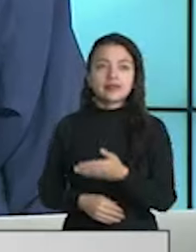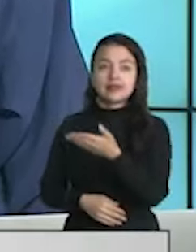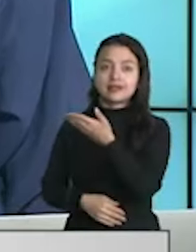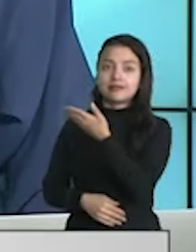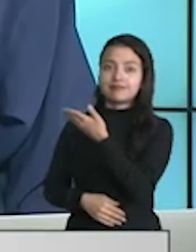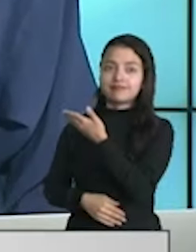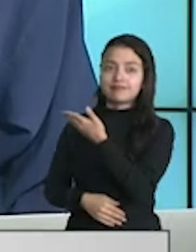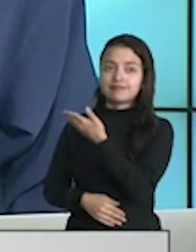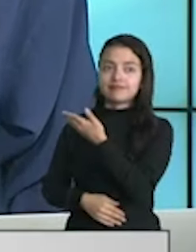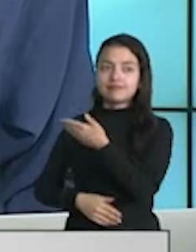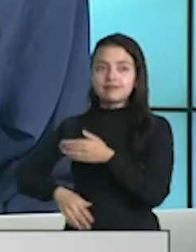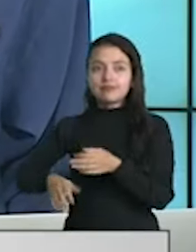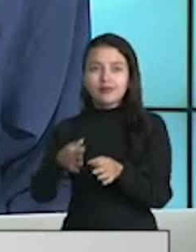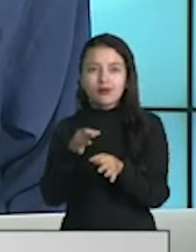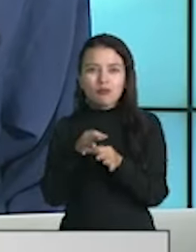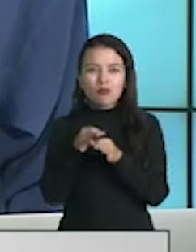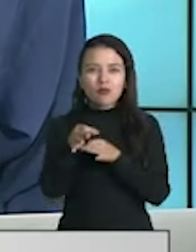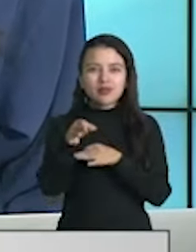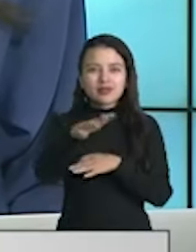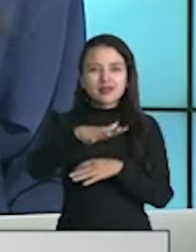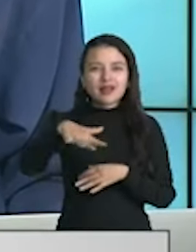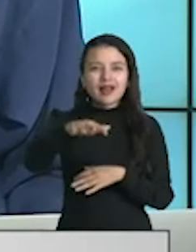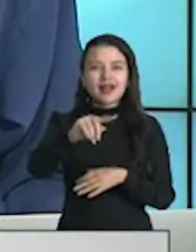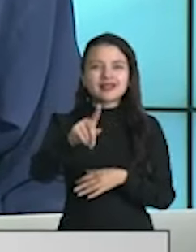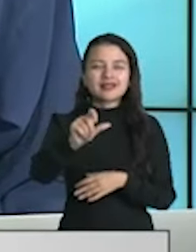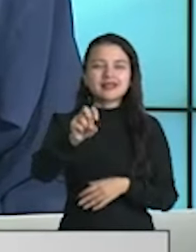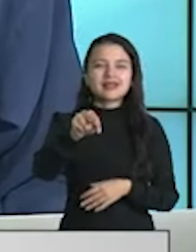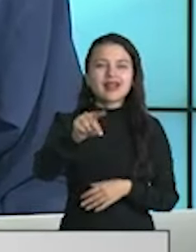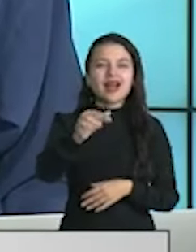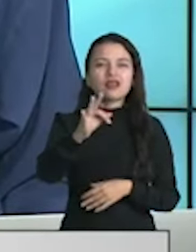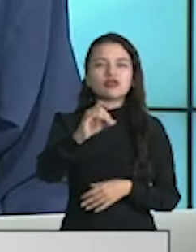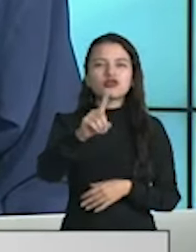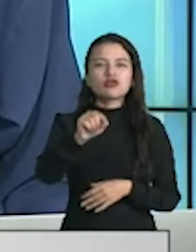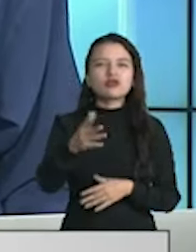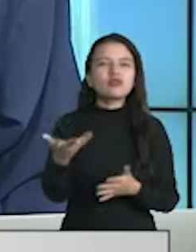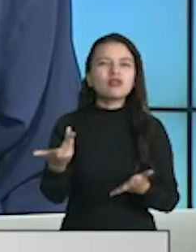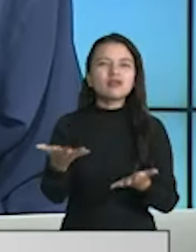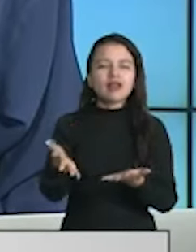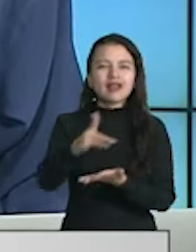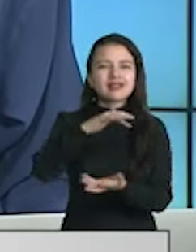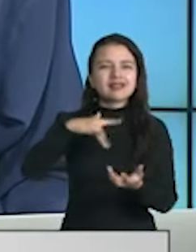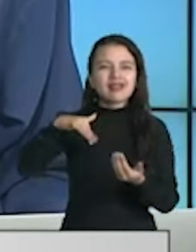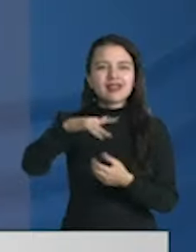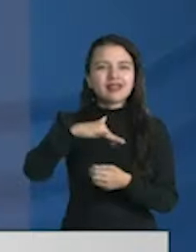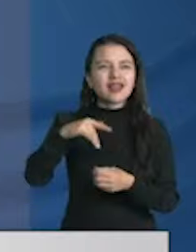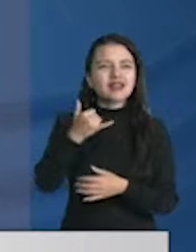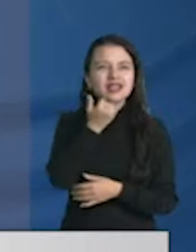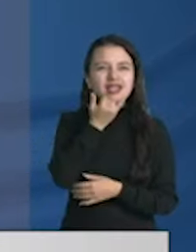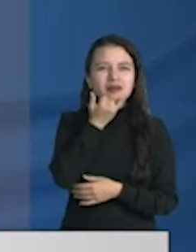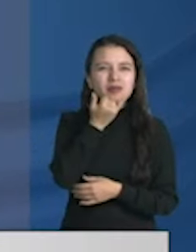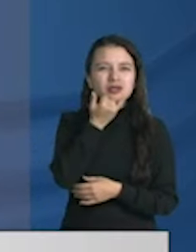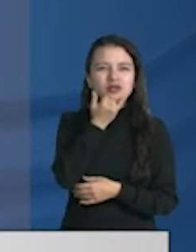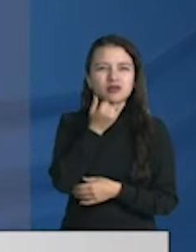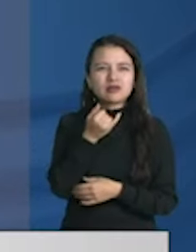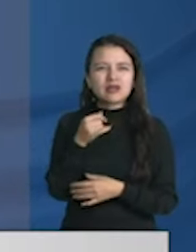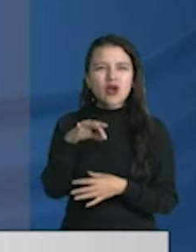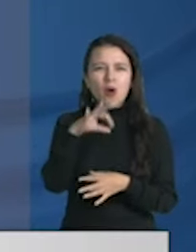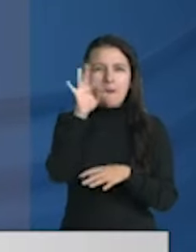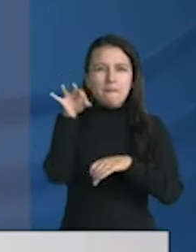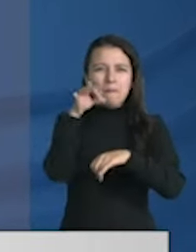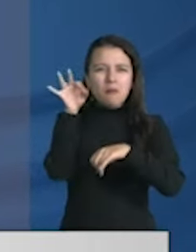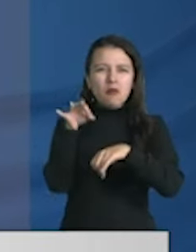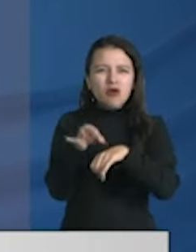hoy pobladores del municipio de Los Santos en Santander, desesperados por la invasión de estos insectos. Una